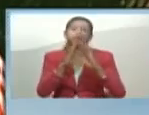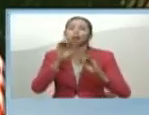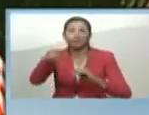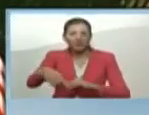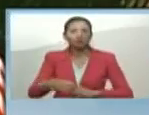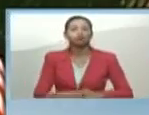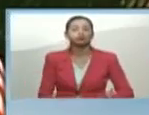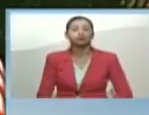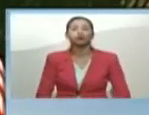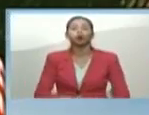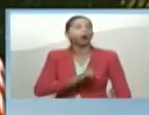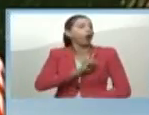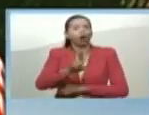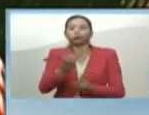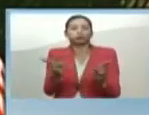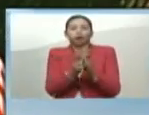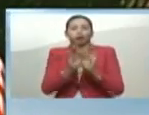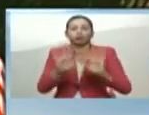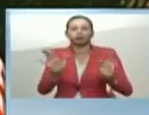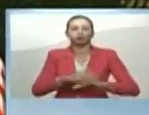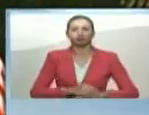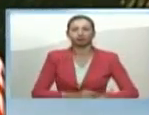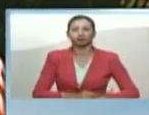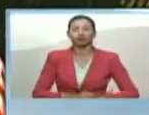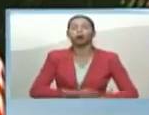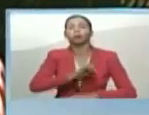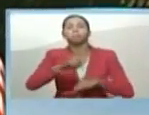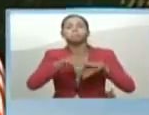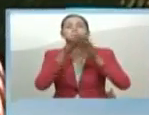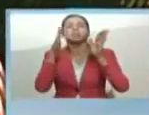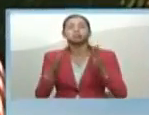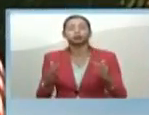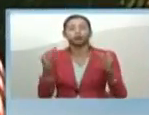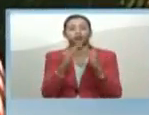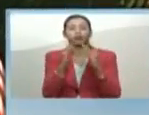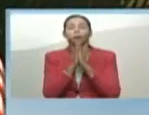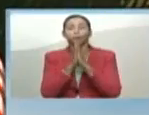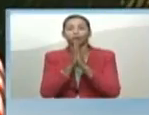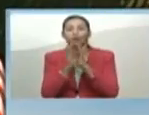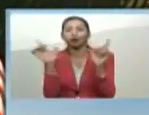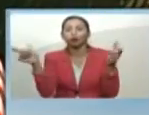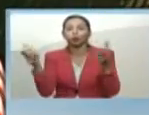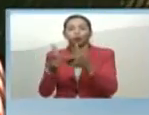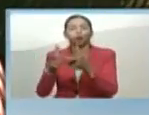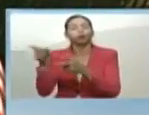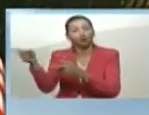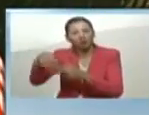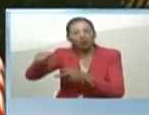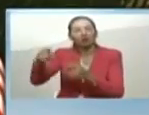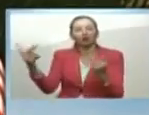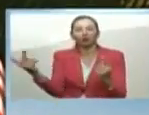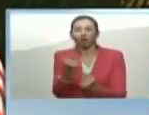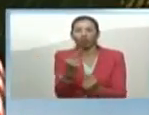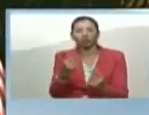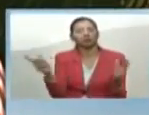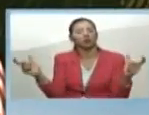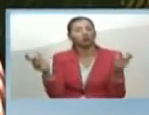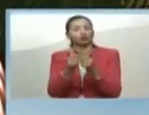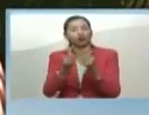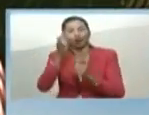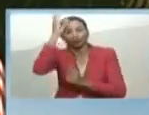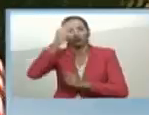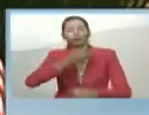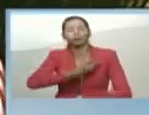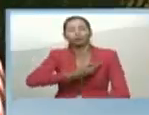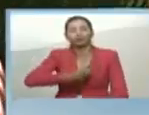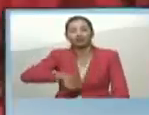le doy la orden al ministro de vivienda Manuel Quevedo que se reúna con el consejo presidencial de compatriotas con